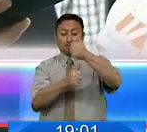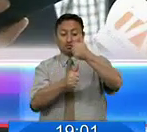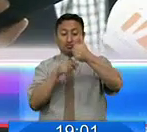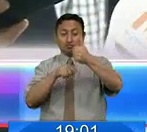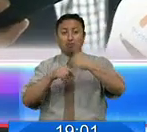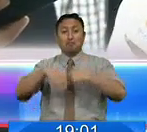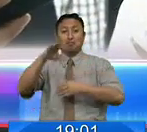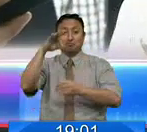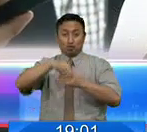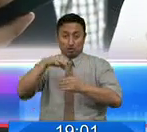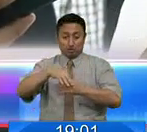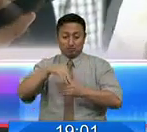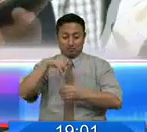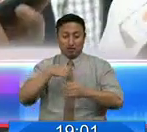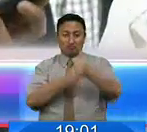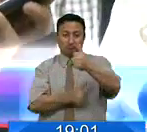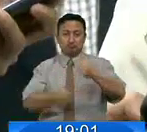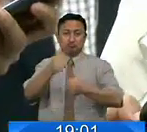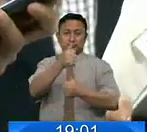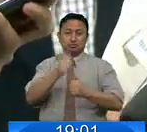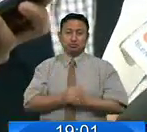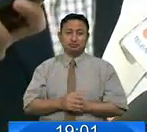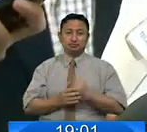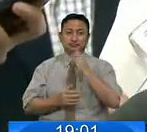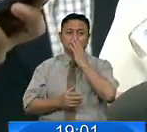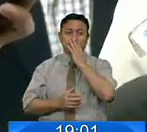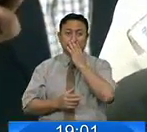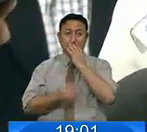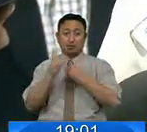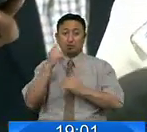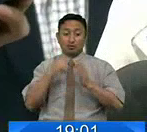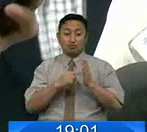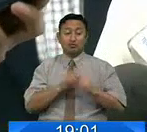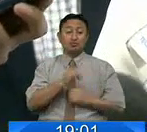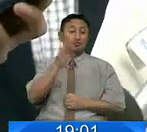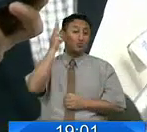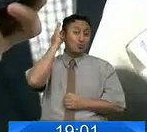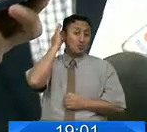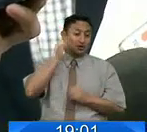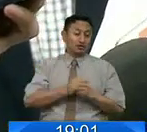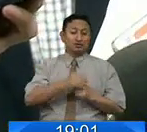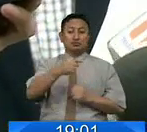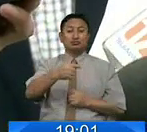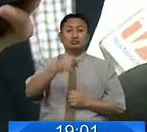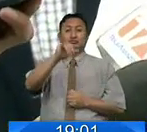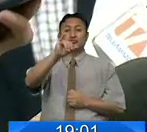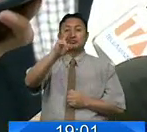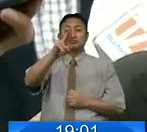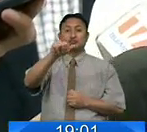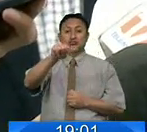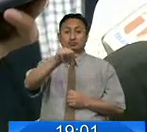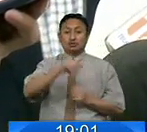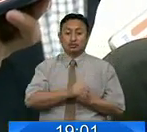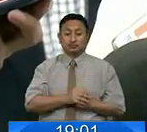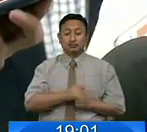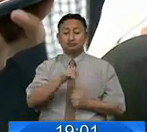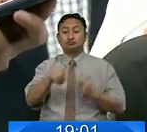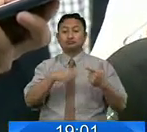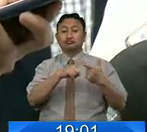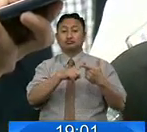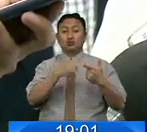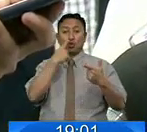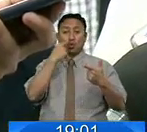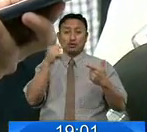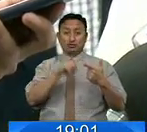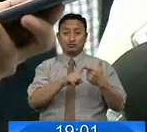votados de cada una de las listas la suplente que iría por parte de las mujeres sería gina aguilar ochoa el suplente por